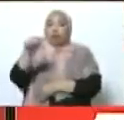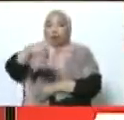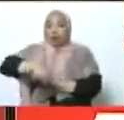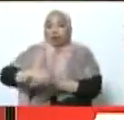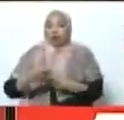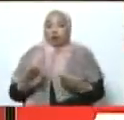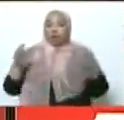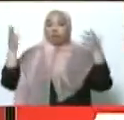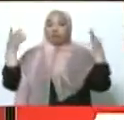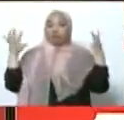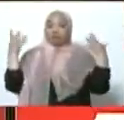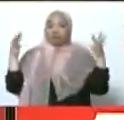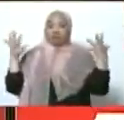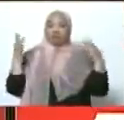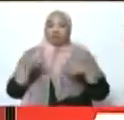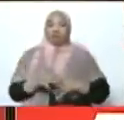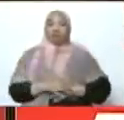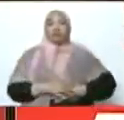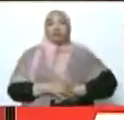Venezuela.